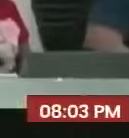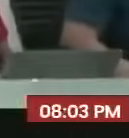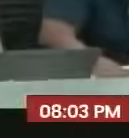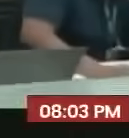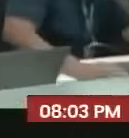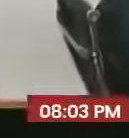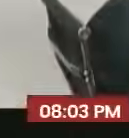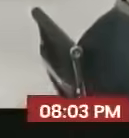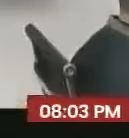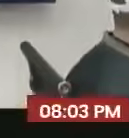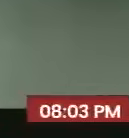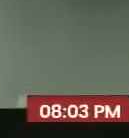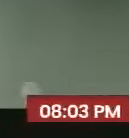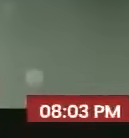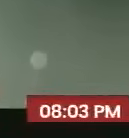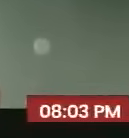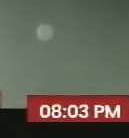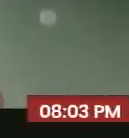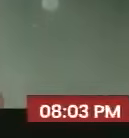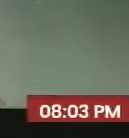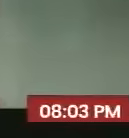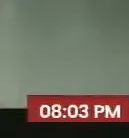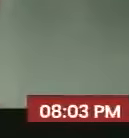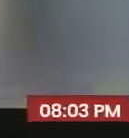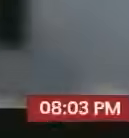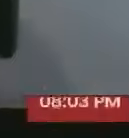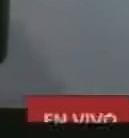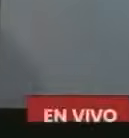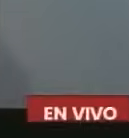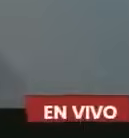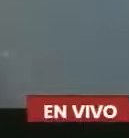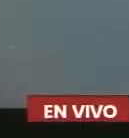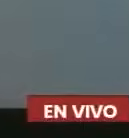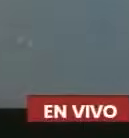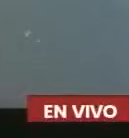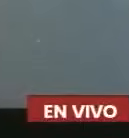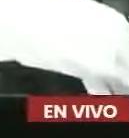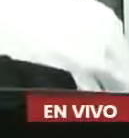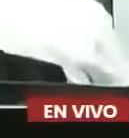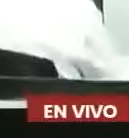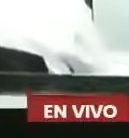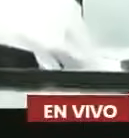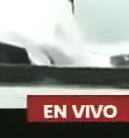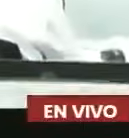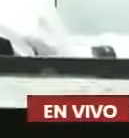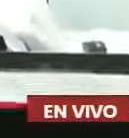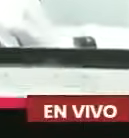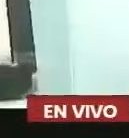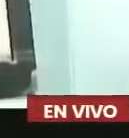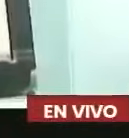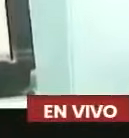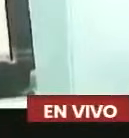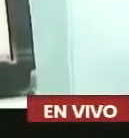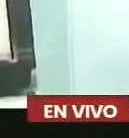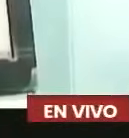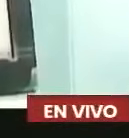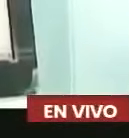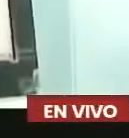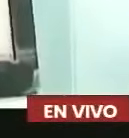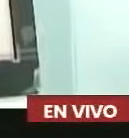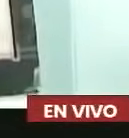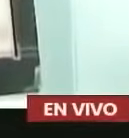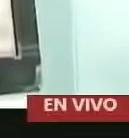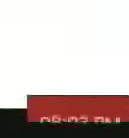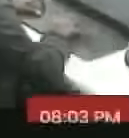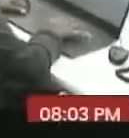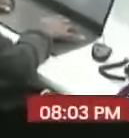su confección, articulación tecnológica, para que el pueblo tenga directa participación y